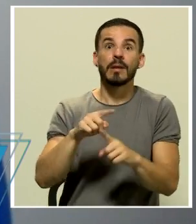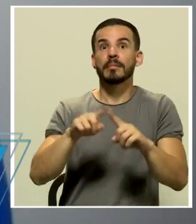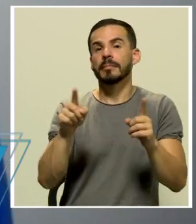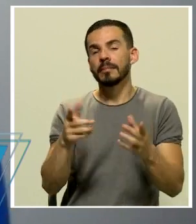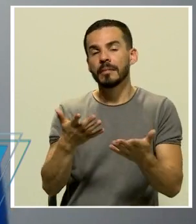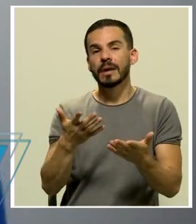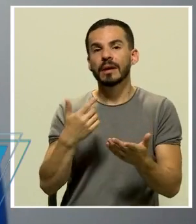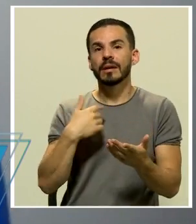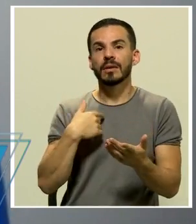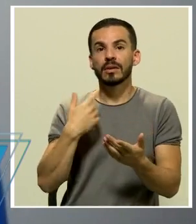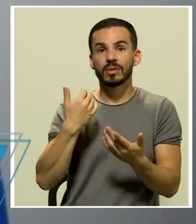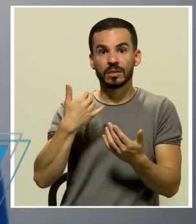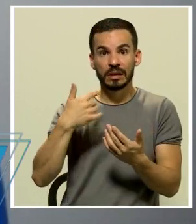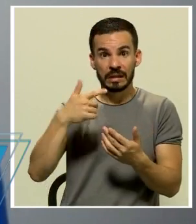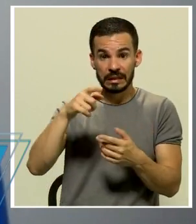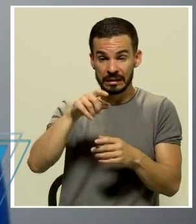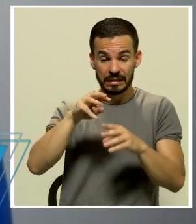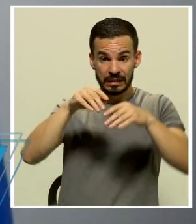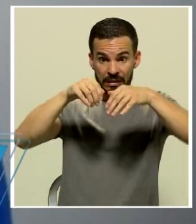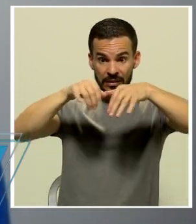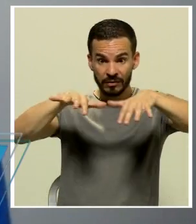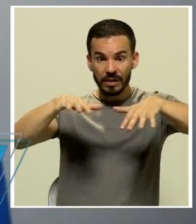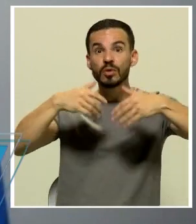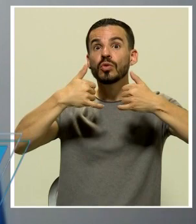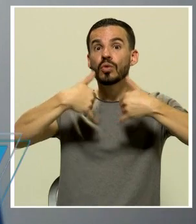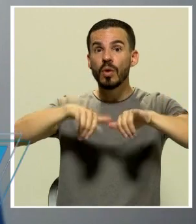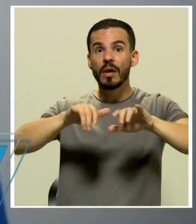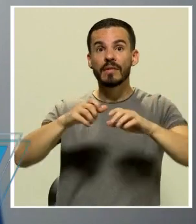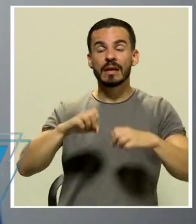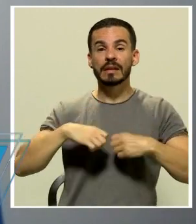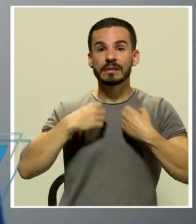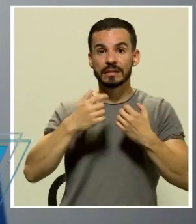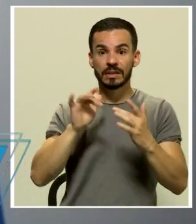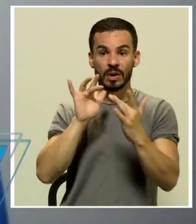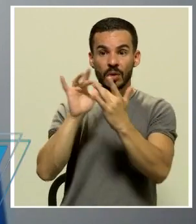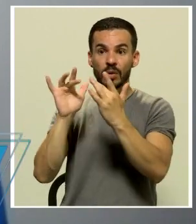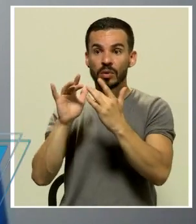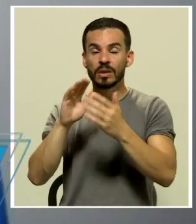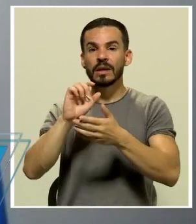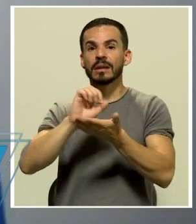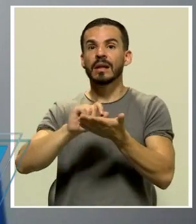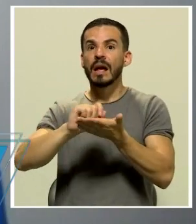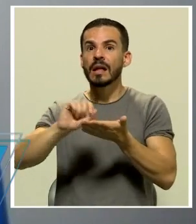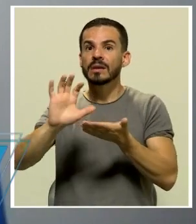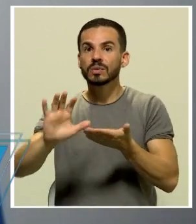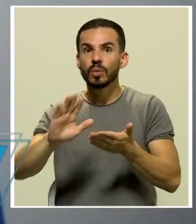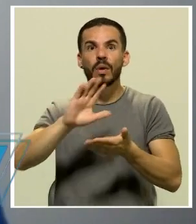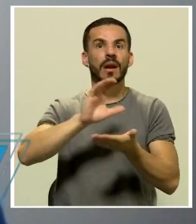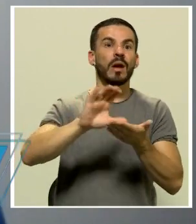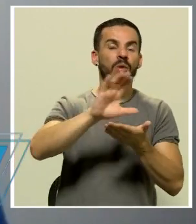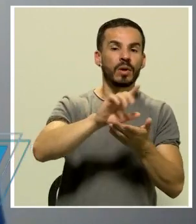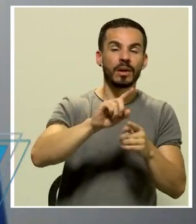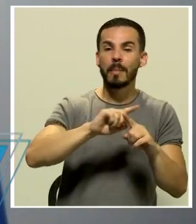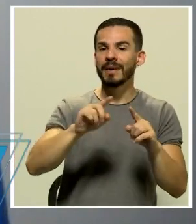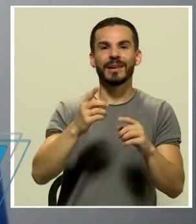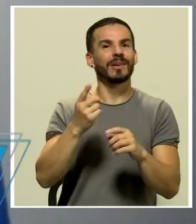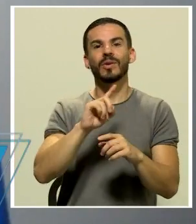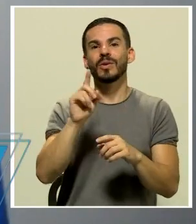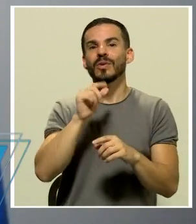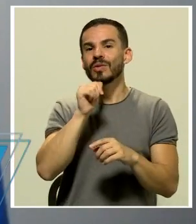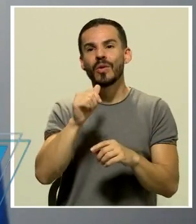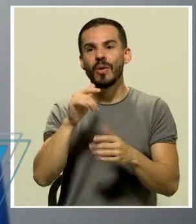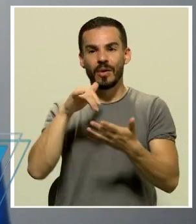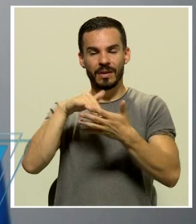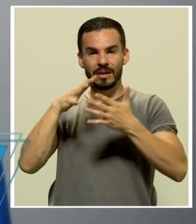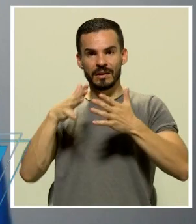pero veamos que aunque si esa red existiera, esa red conecta a los centros educativos, no conecta a los estudiantes a los centros